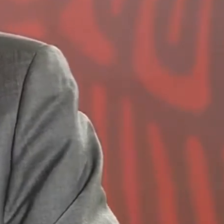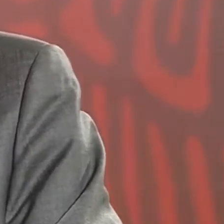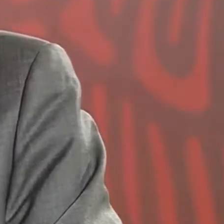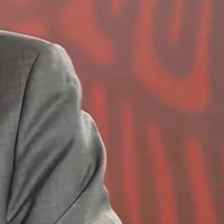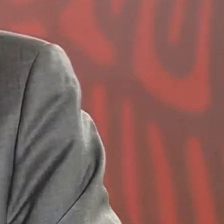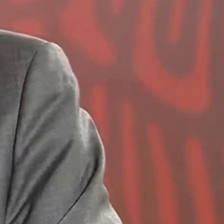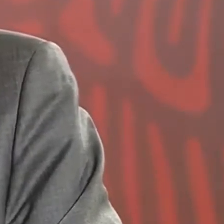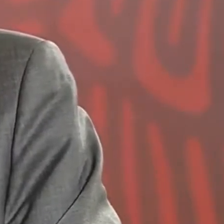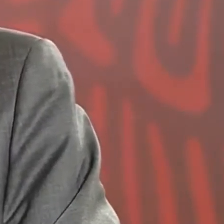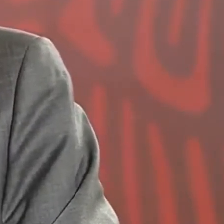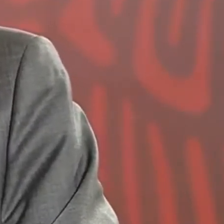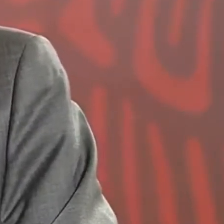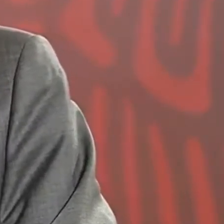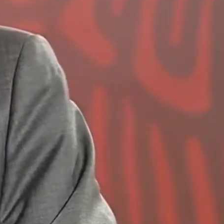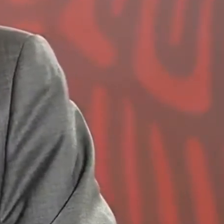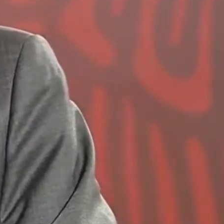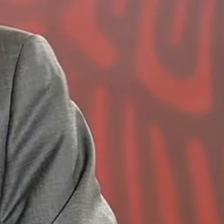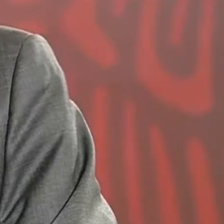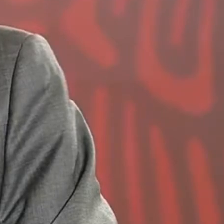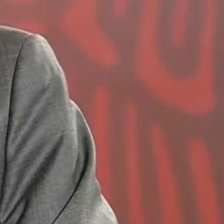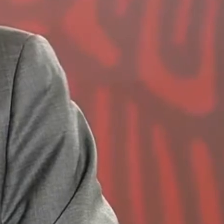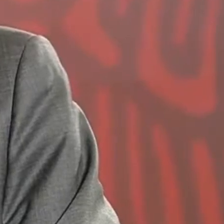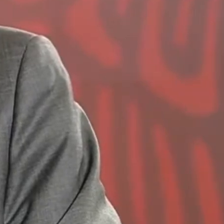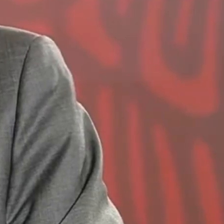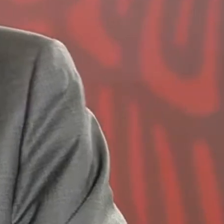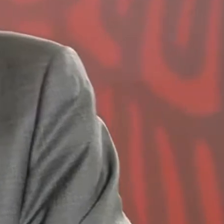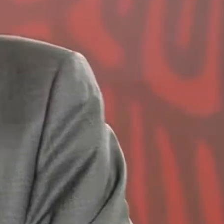de Morena